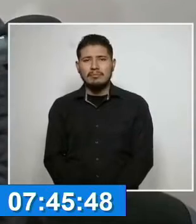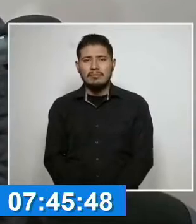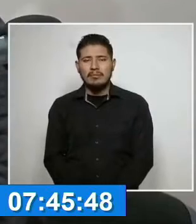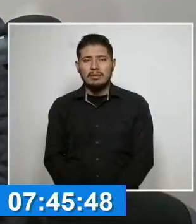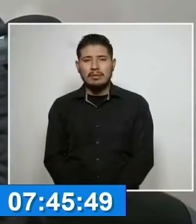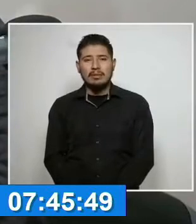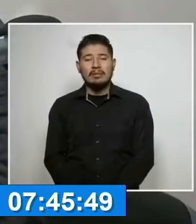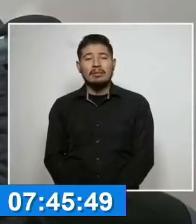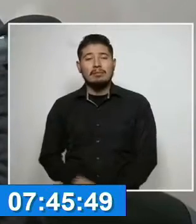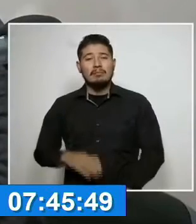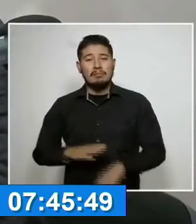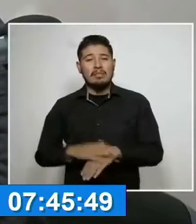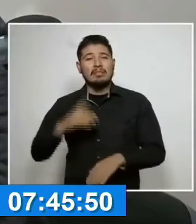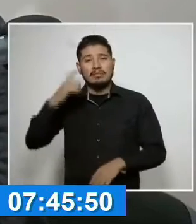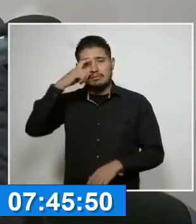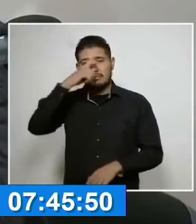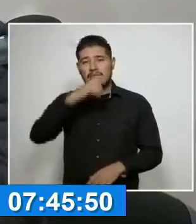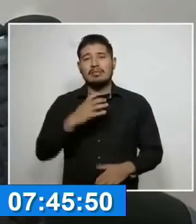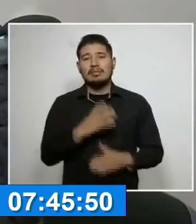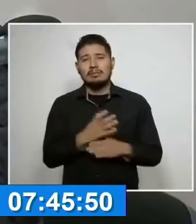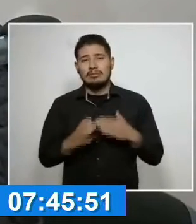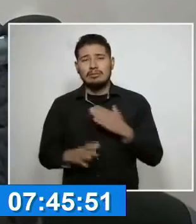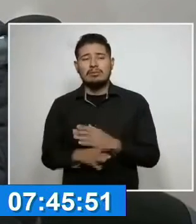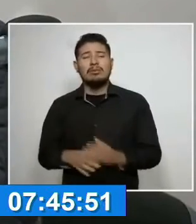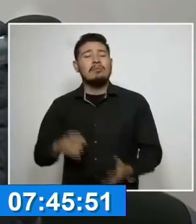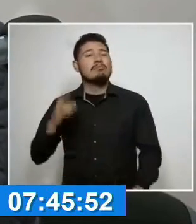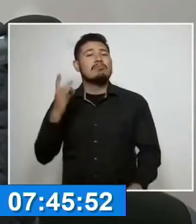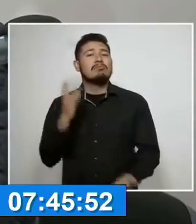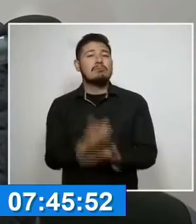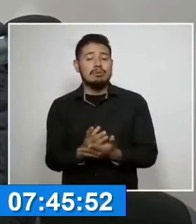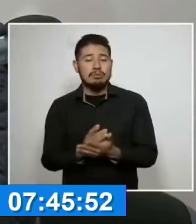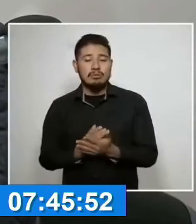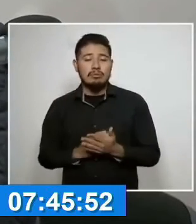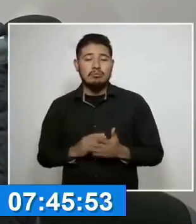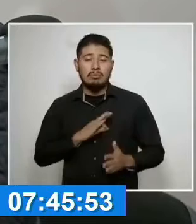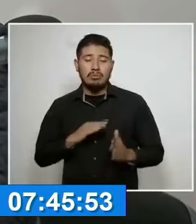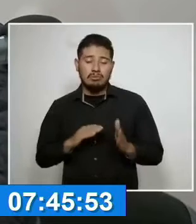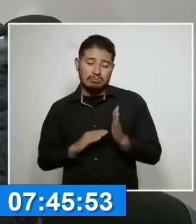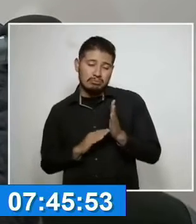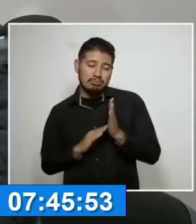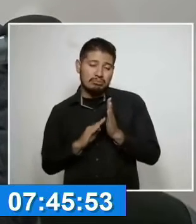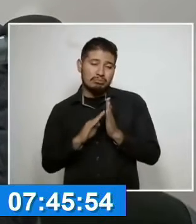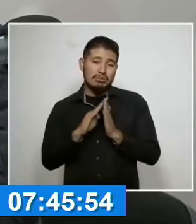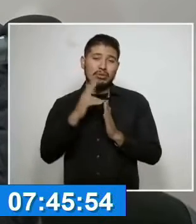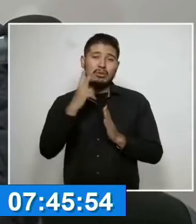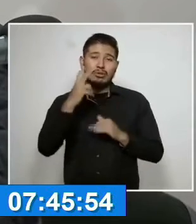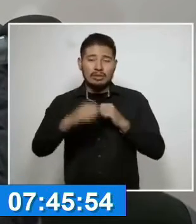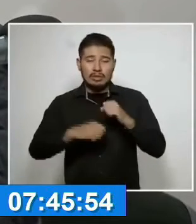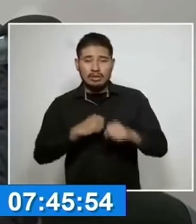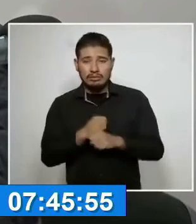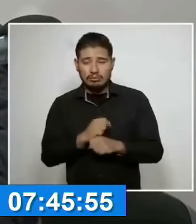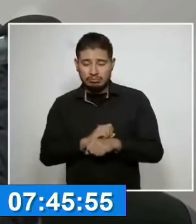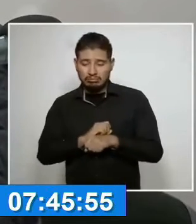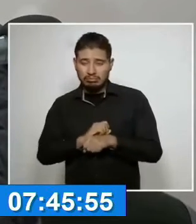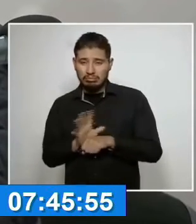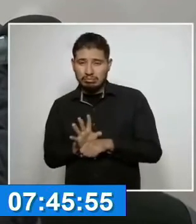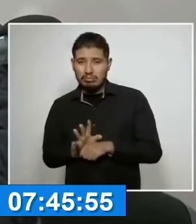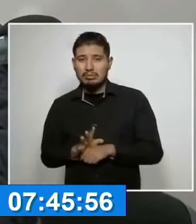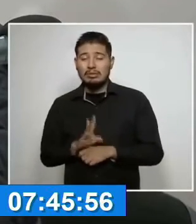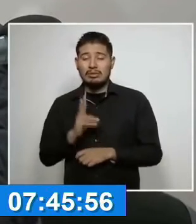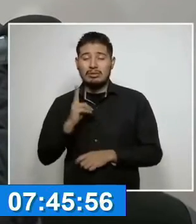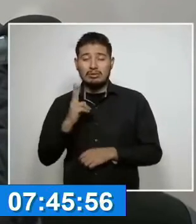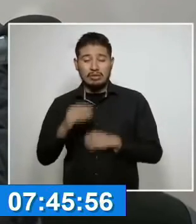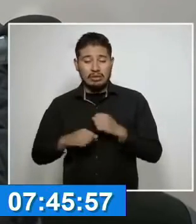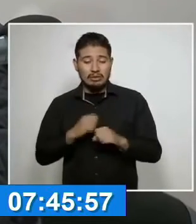complicaron las cosas y lo único que sacó a flote en casi 2 años de pandemia que tenemos